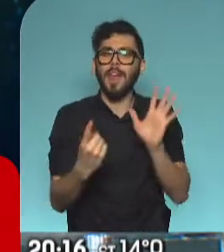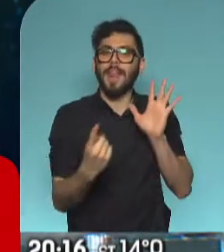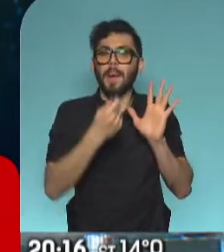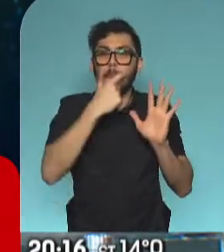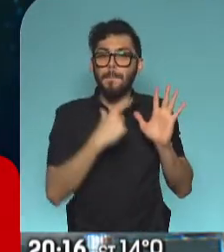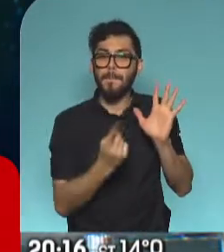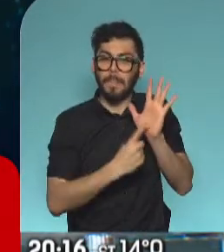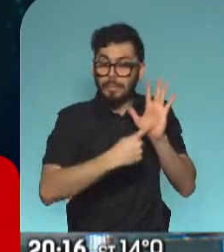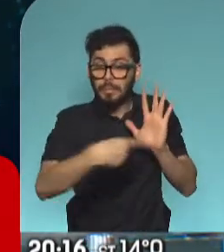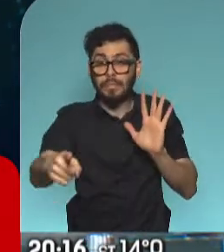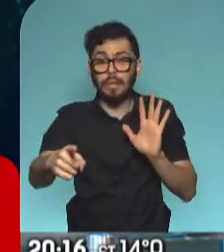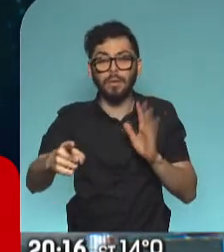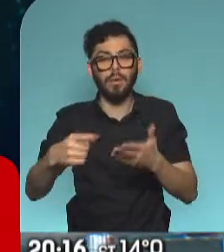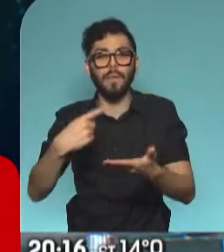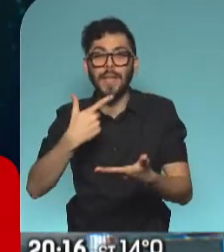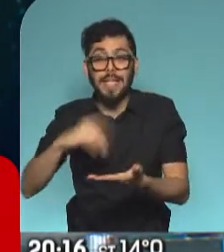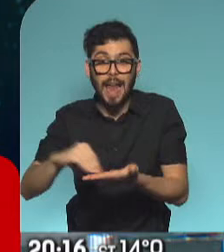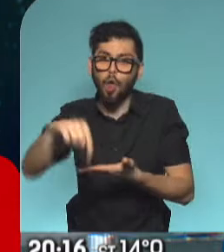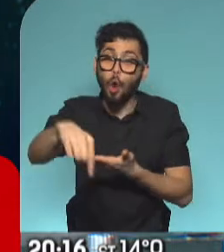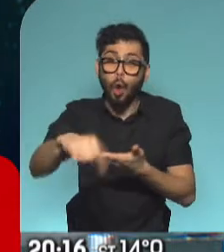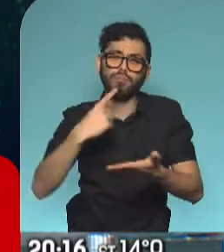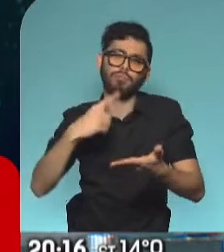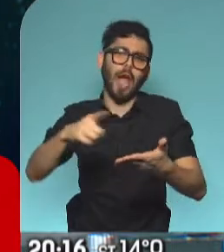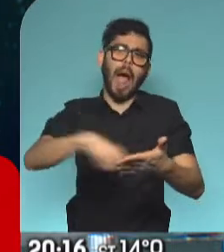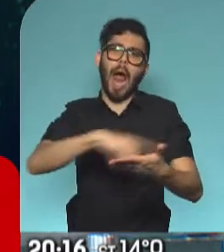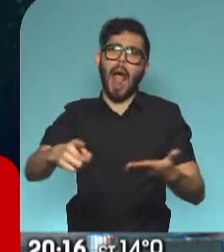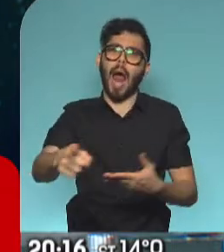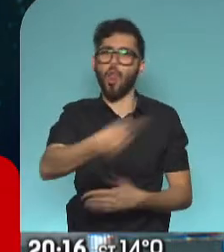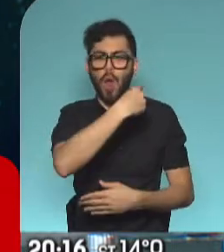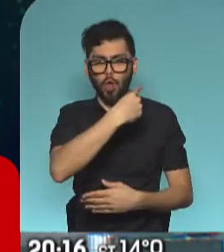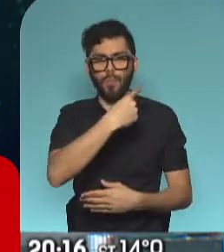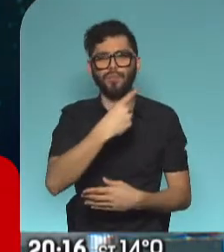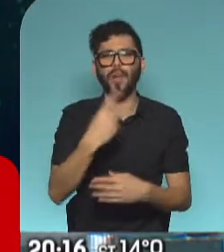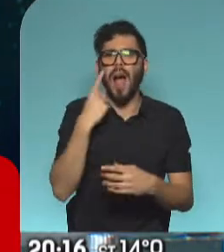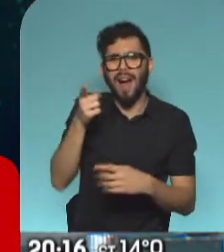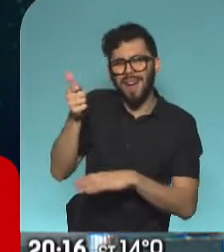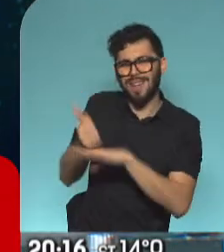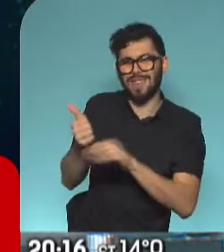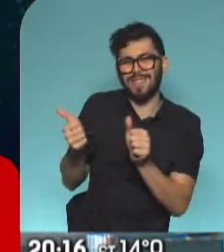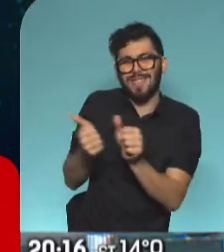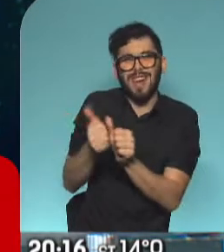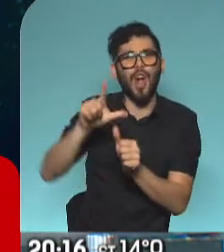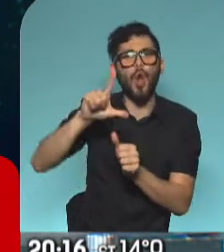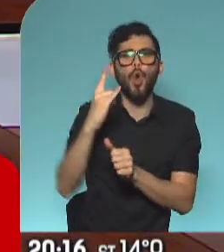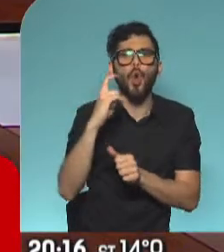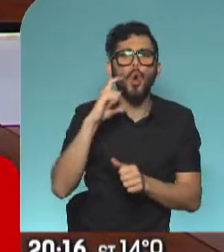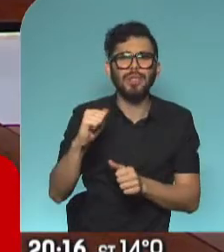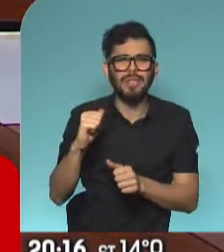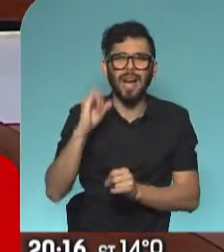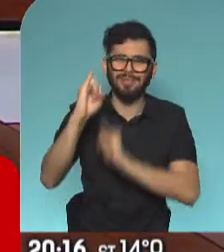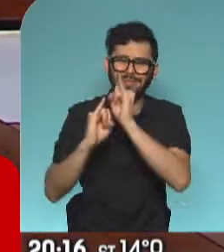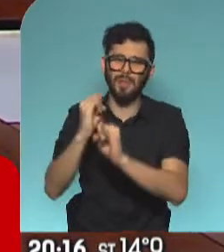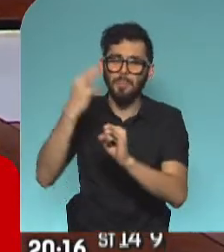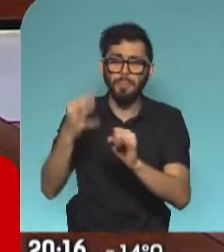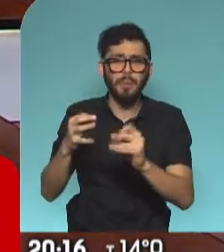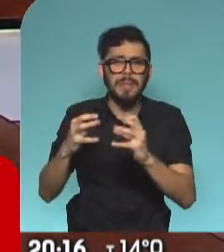Isikoff va a contar la trastienda de lo que hoy fue tratado en el Senado, pero que comienza mucho tiempo atrás, Lucía. Así es,